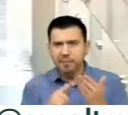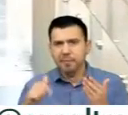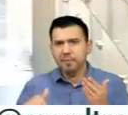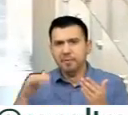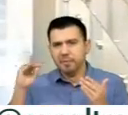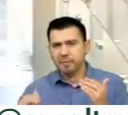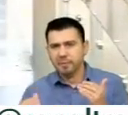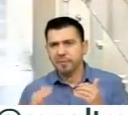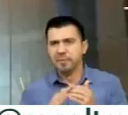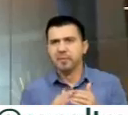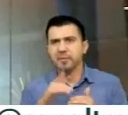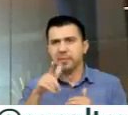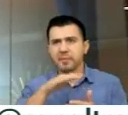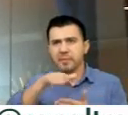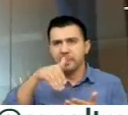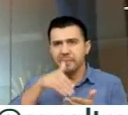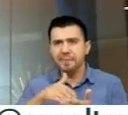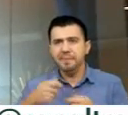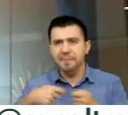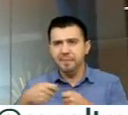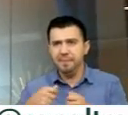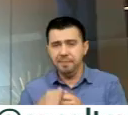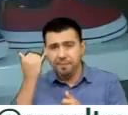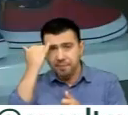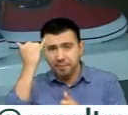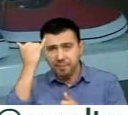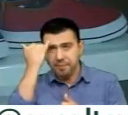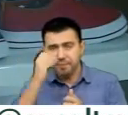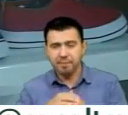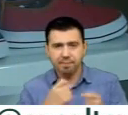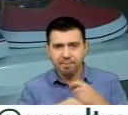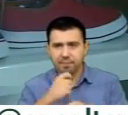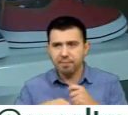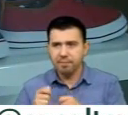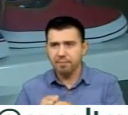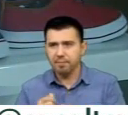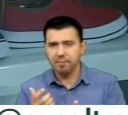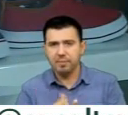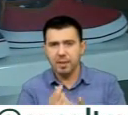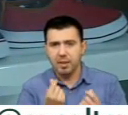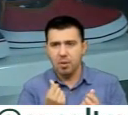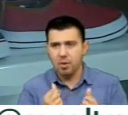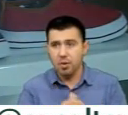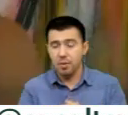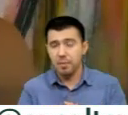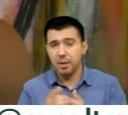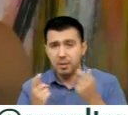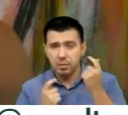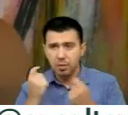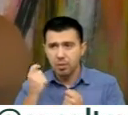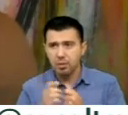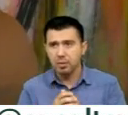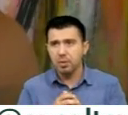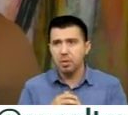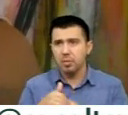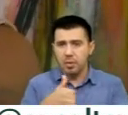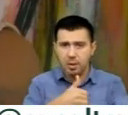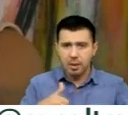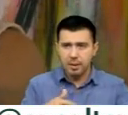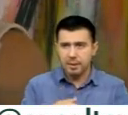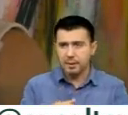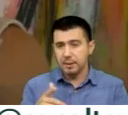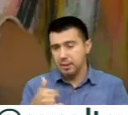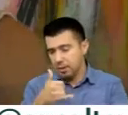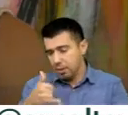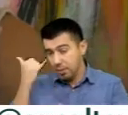centros comerciales del área metropolitana buscan estrategias para reactivar su economía. Diseñamos estrategias de mercado que